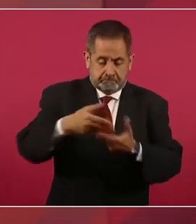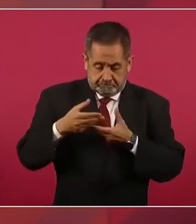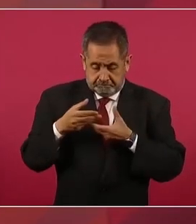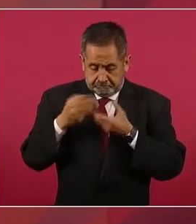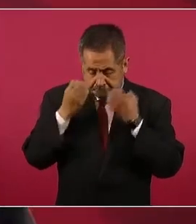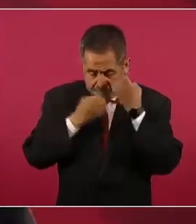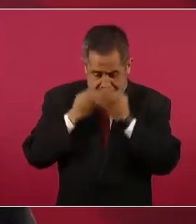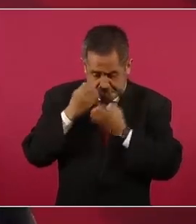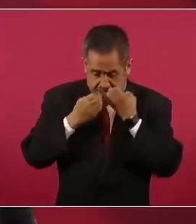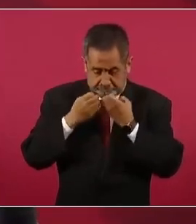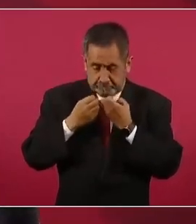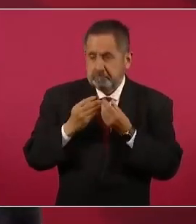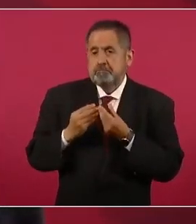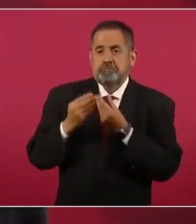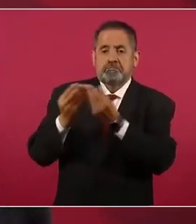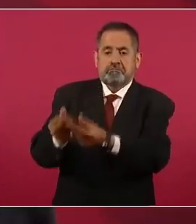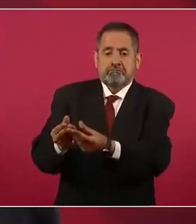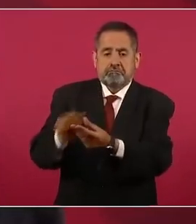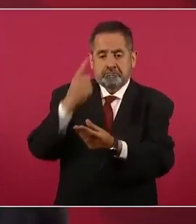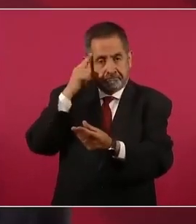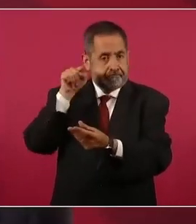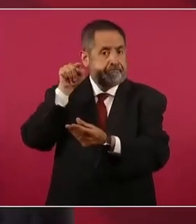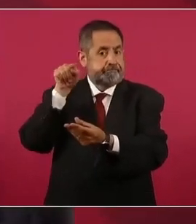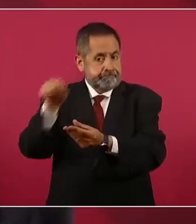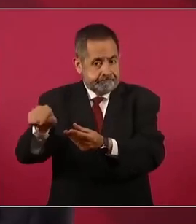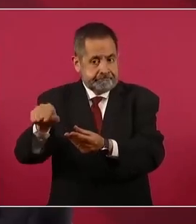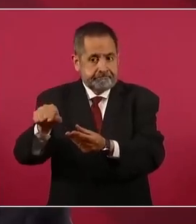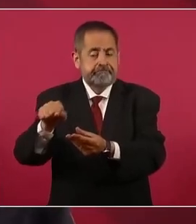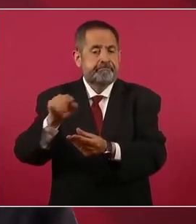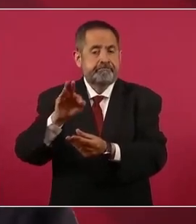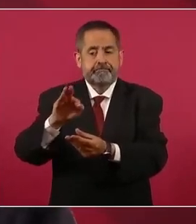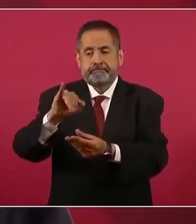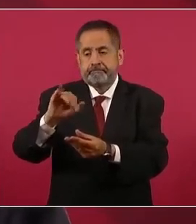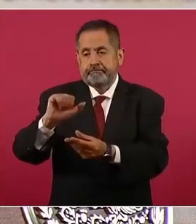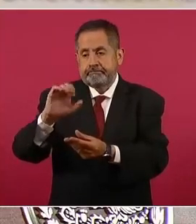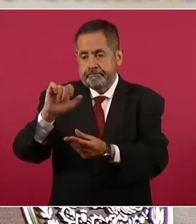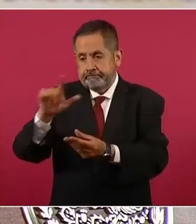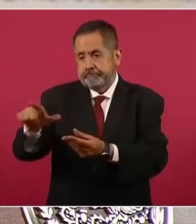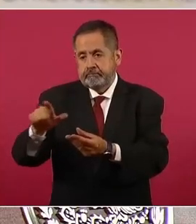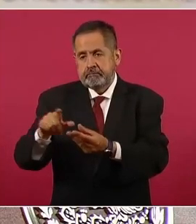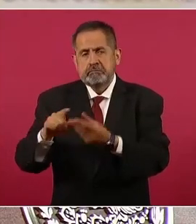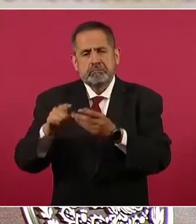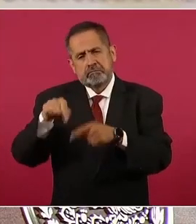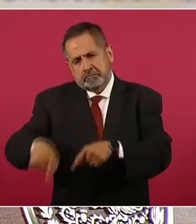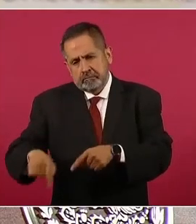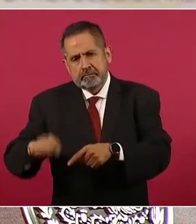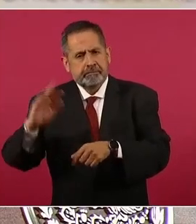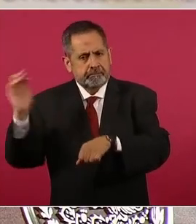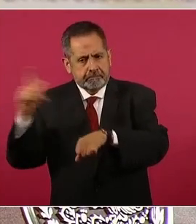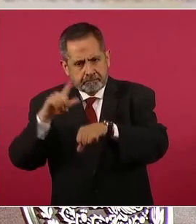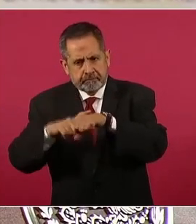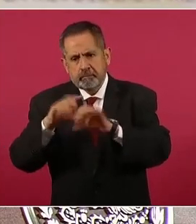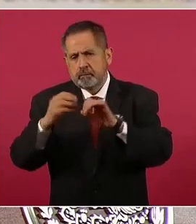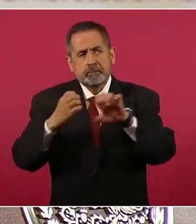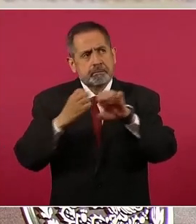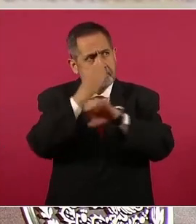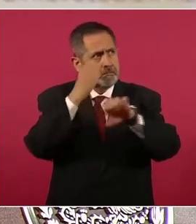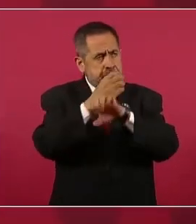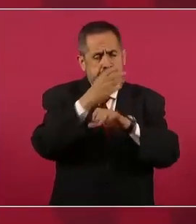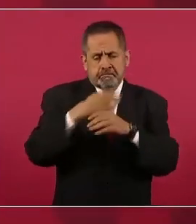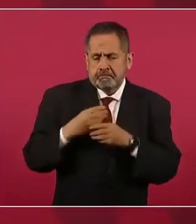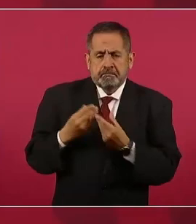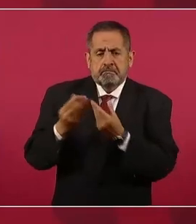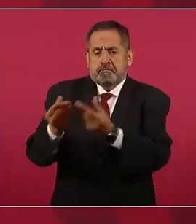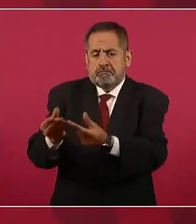misma. Entrega las unidades de inteligencia del gobierno a otras entidades de los estados, de los